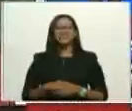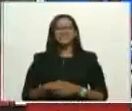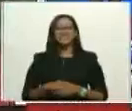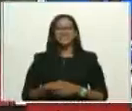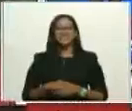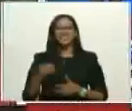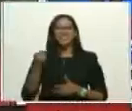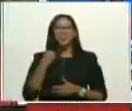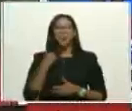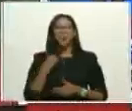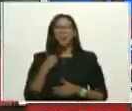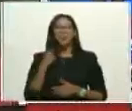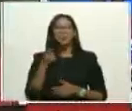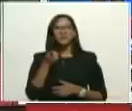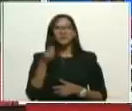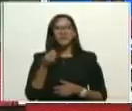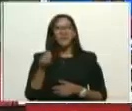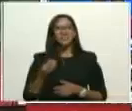¿Cómo silbas tú?